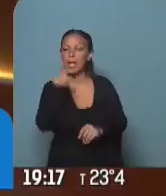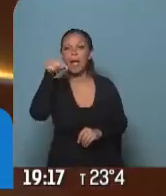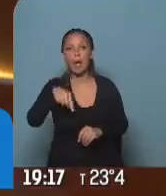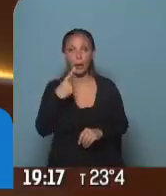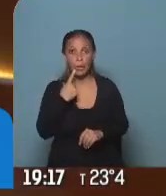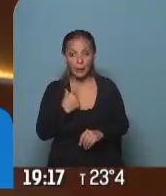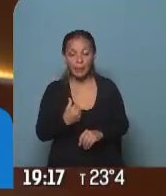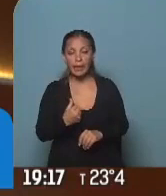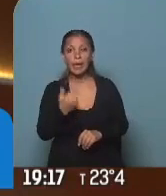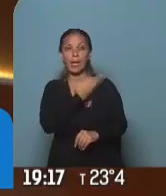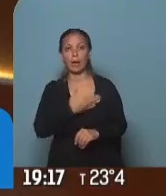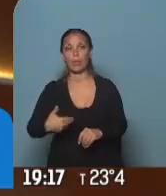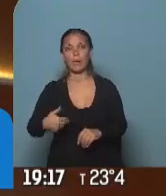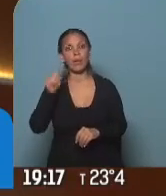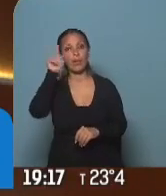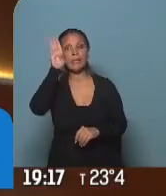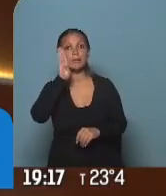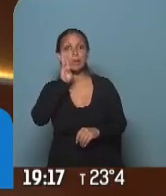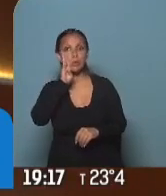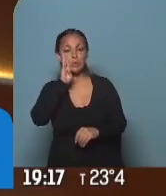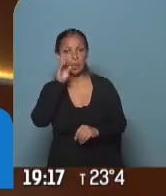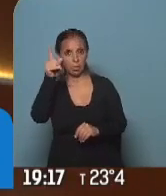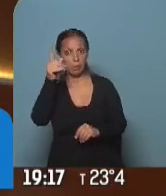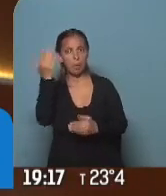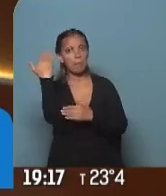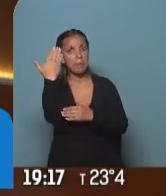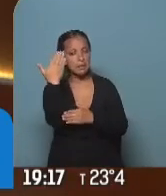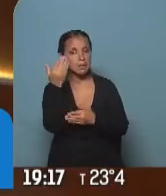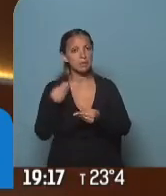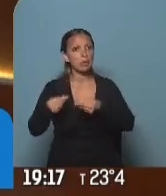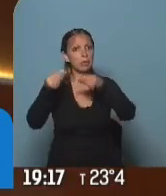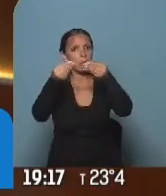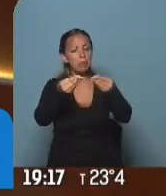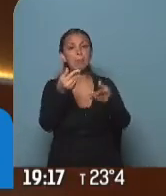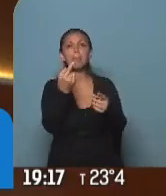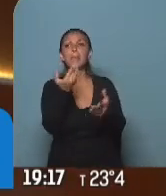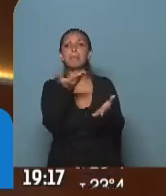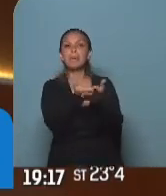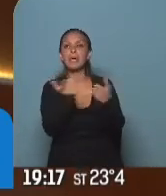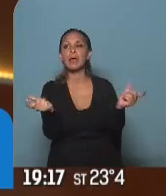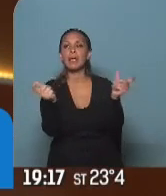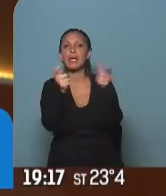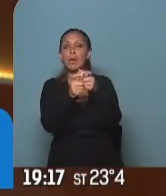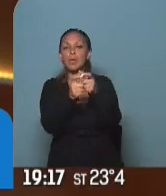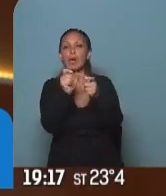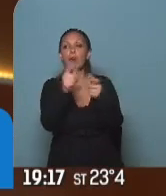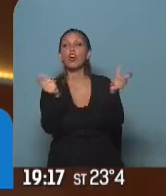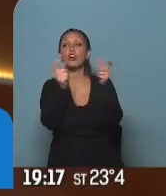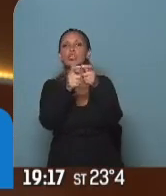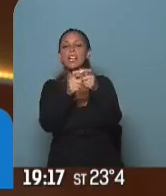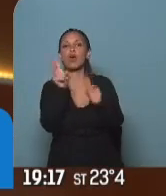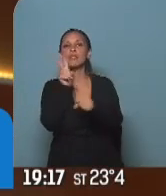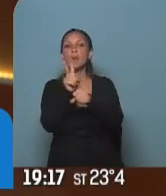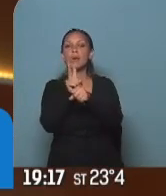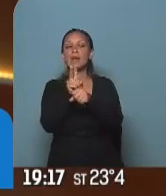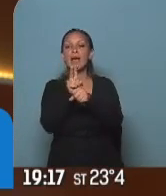el gobierno de Estados Unidos ha hecho una presentación pidiendo una reunión de urgencia del Consejo de Seguridad de Naciones Unidas